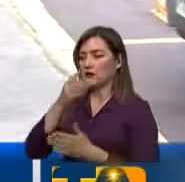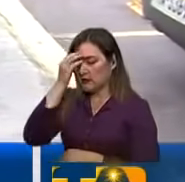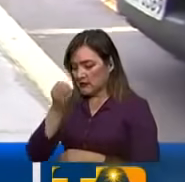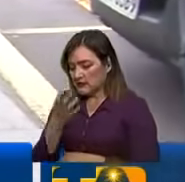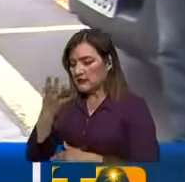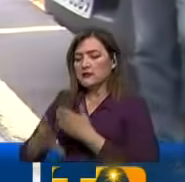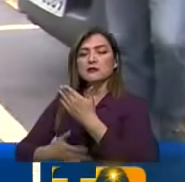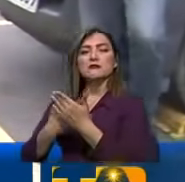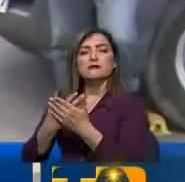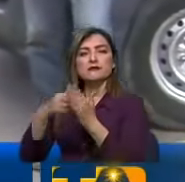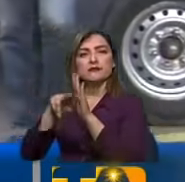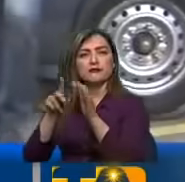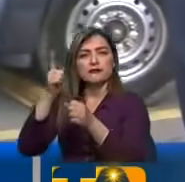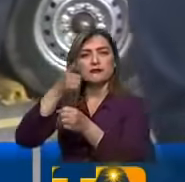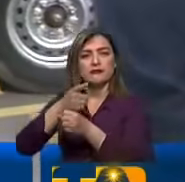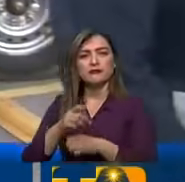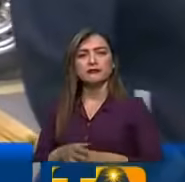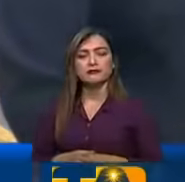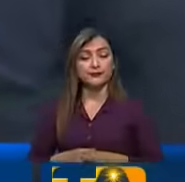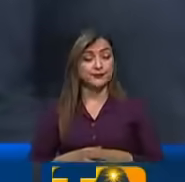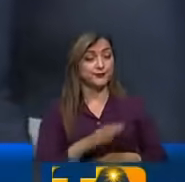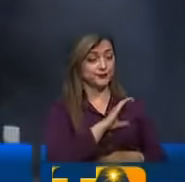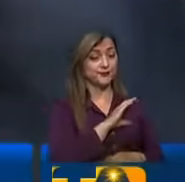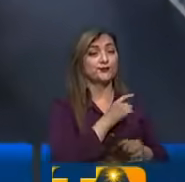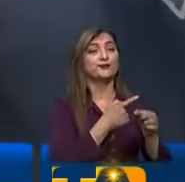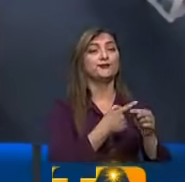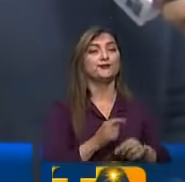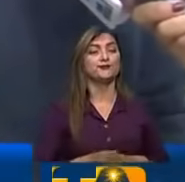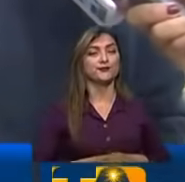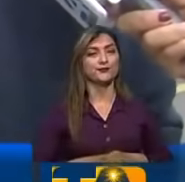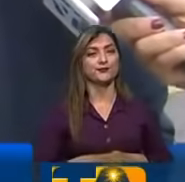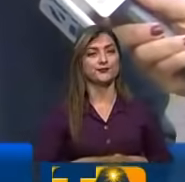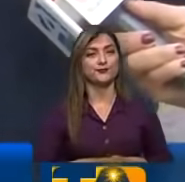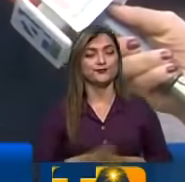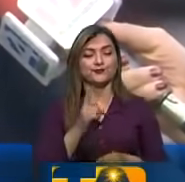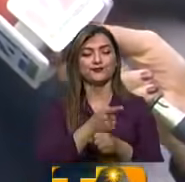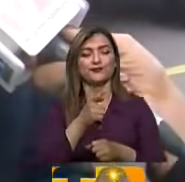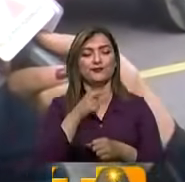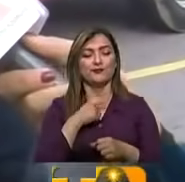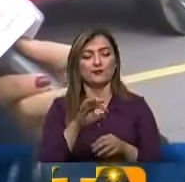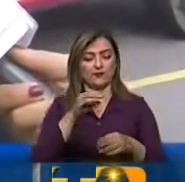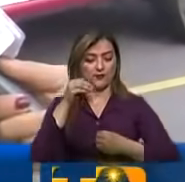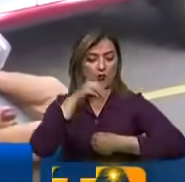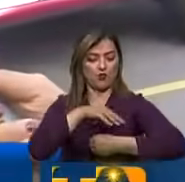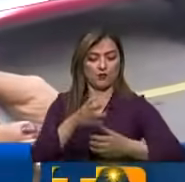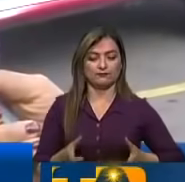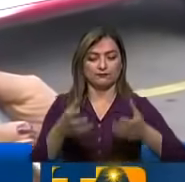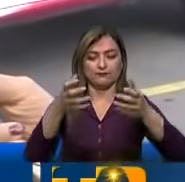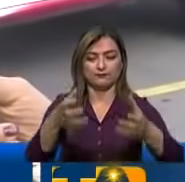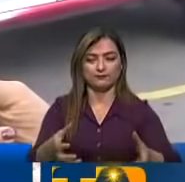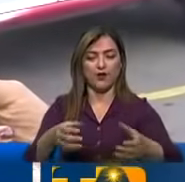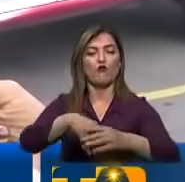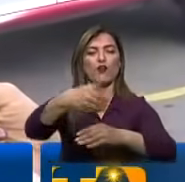Existe una normativa que tenemos nosotros como municipio de Quito en donde se prohíbe la quema a cielo abierto.